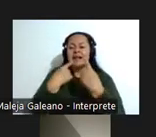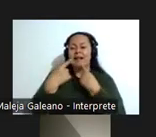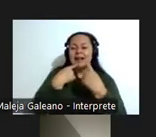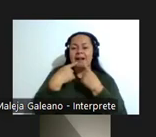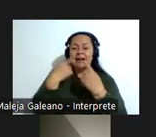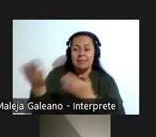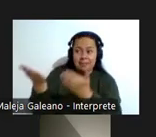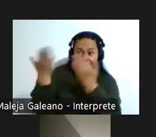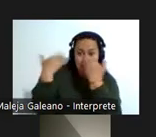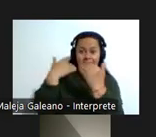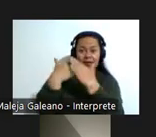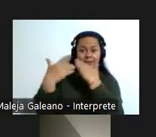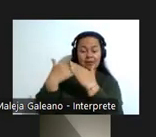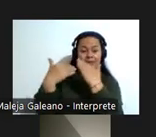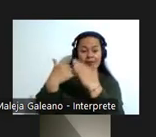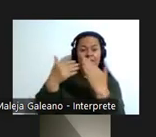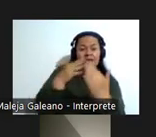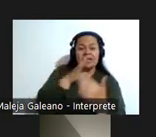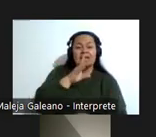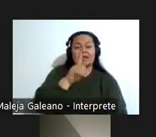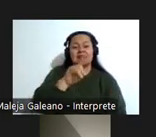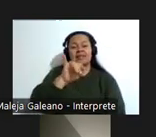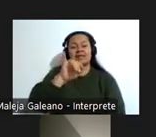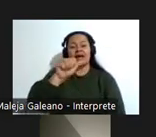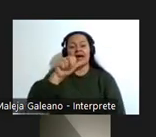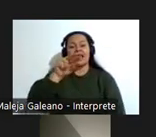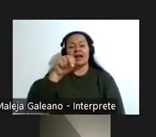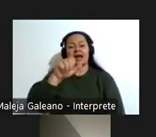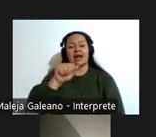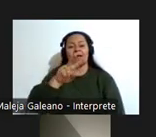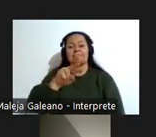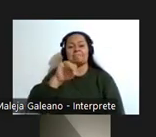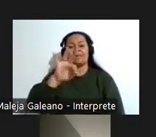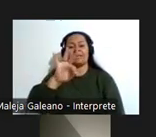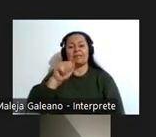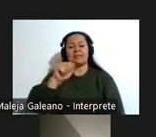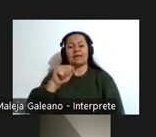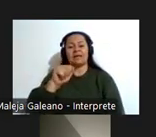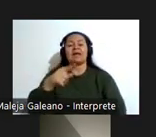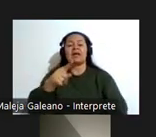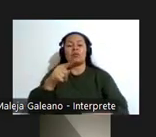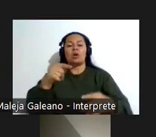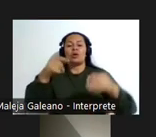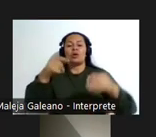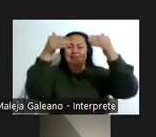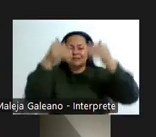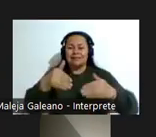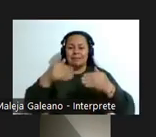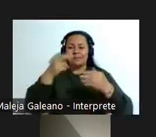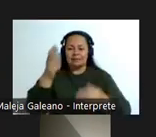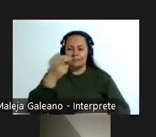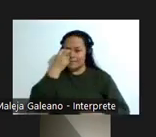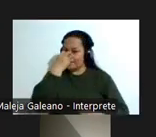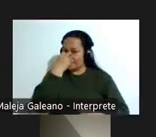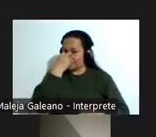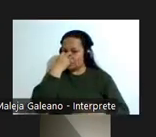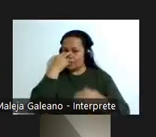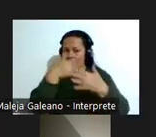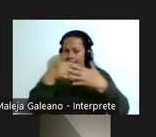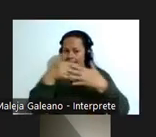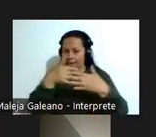texto de Diana Vite, que es una mujer mexicana, feminista y con discapacidad visual, quien en su